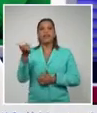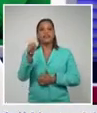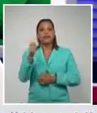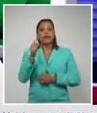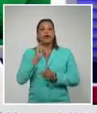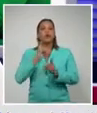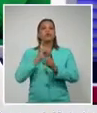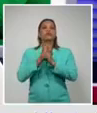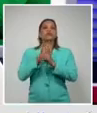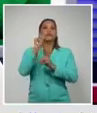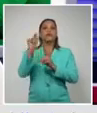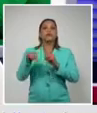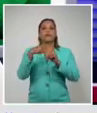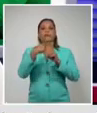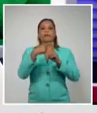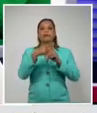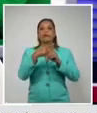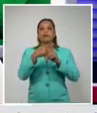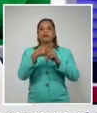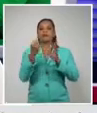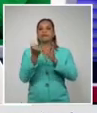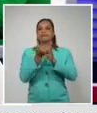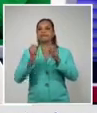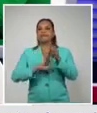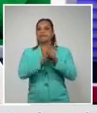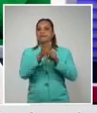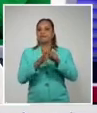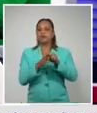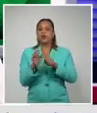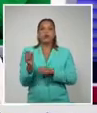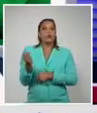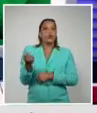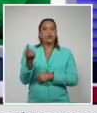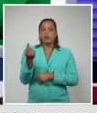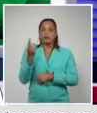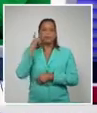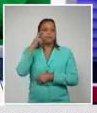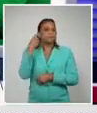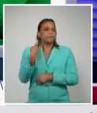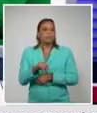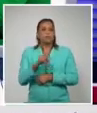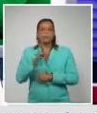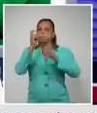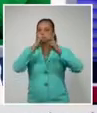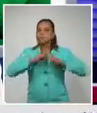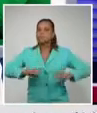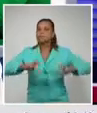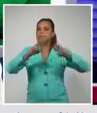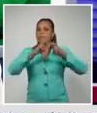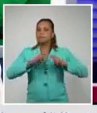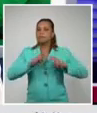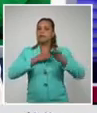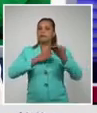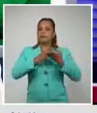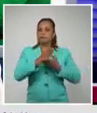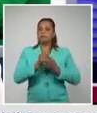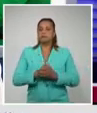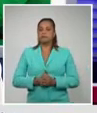casos confirmados y 1 todavía no se ha podido precisar su fuente de